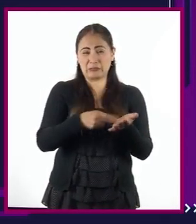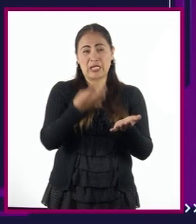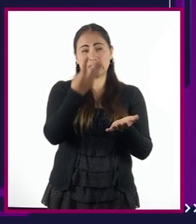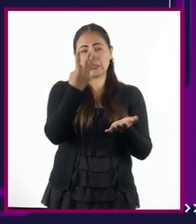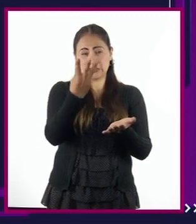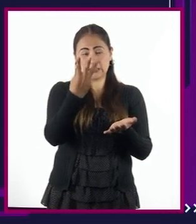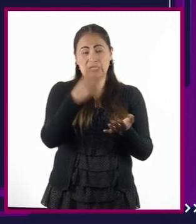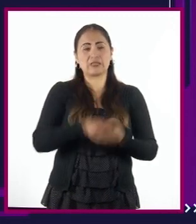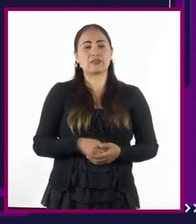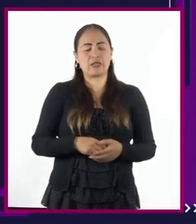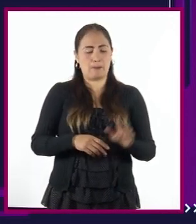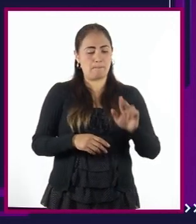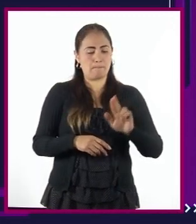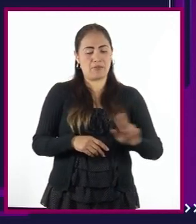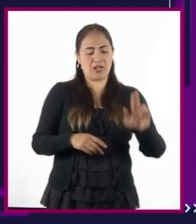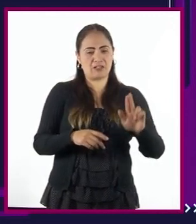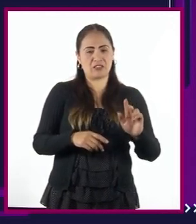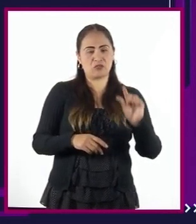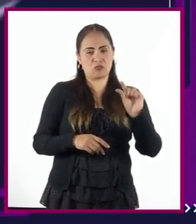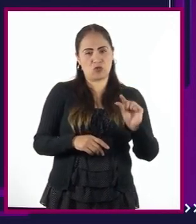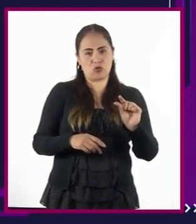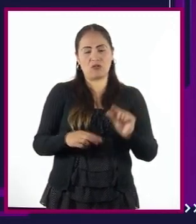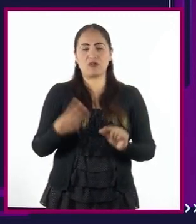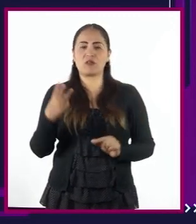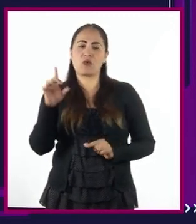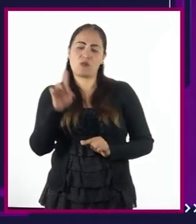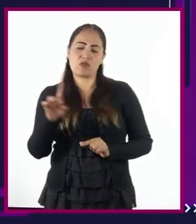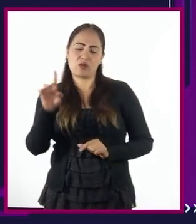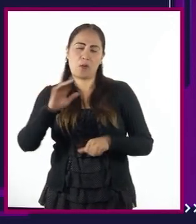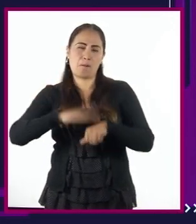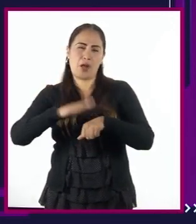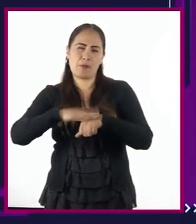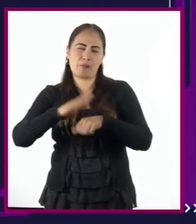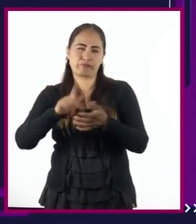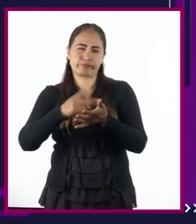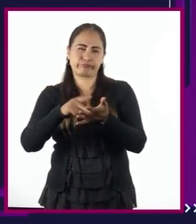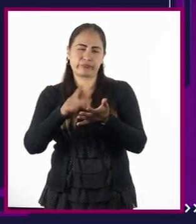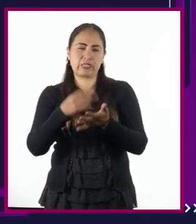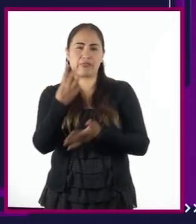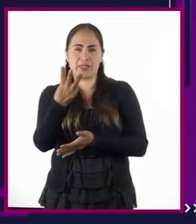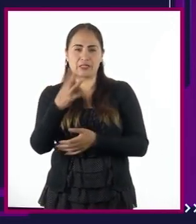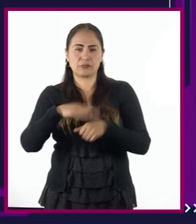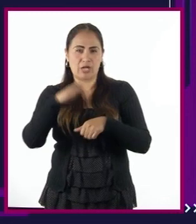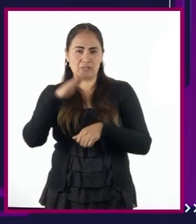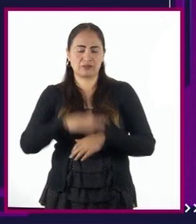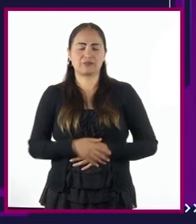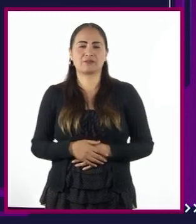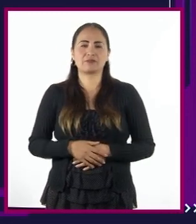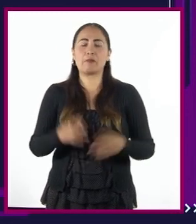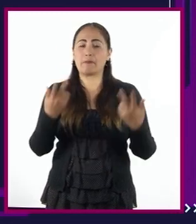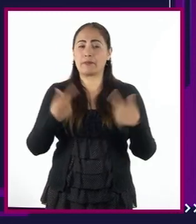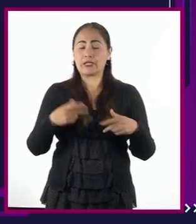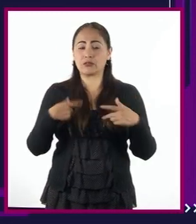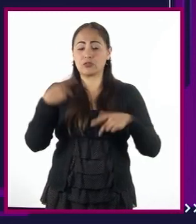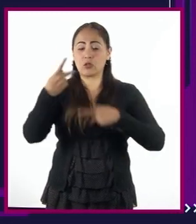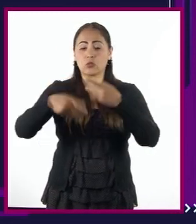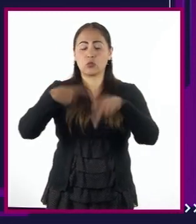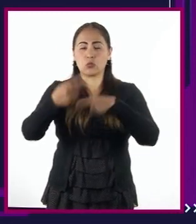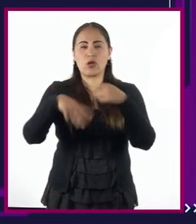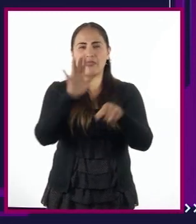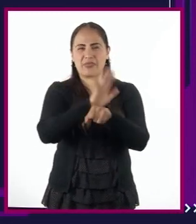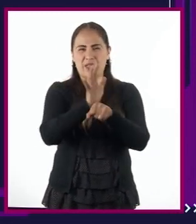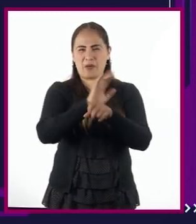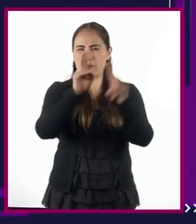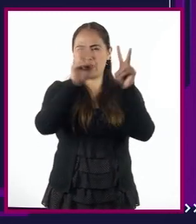respecto al día martes. Se puede apreciar que la asistencia de las personas a ver esa